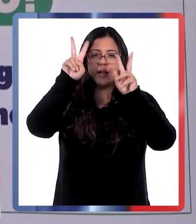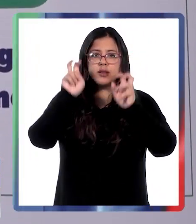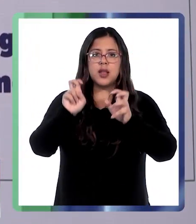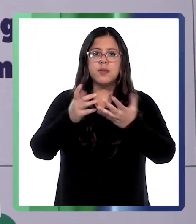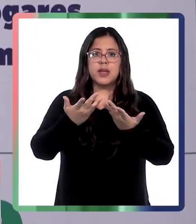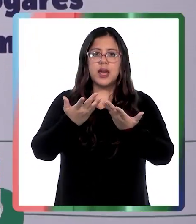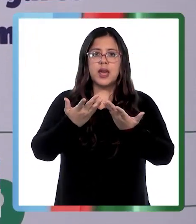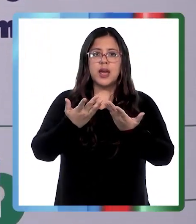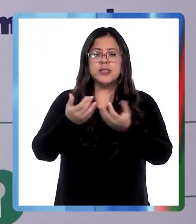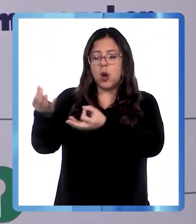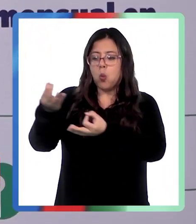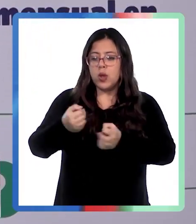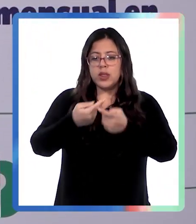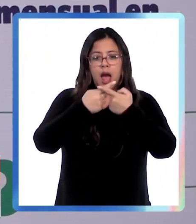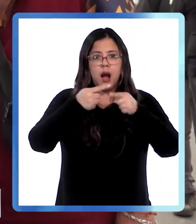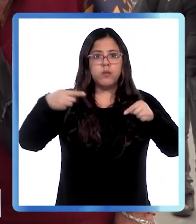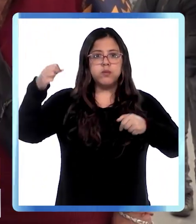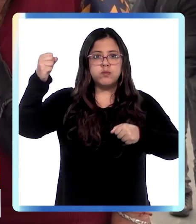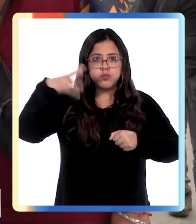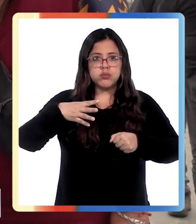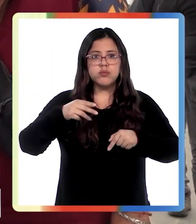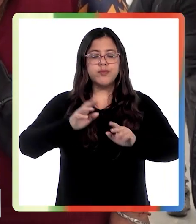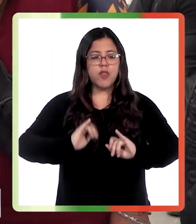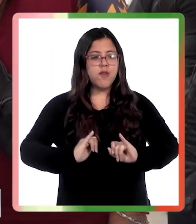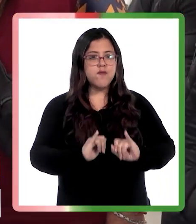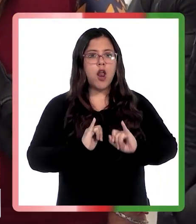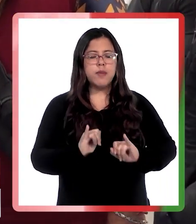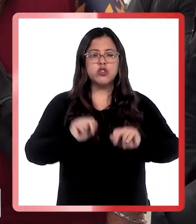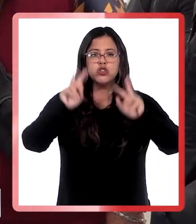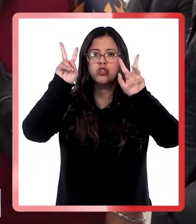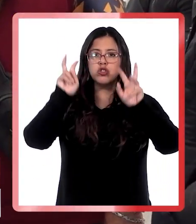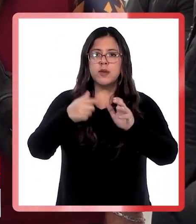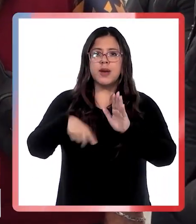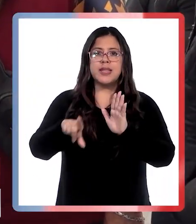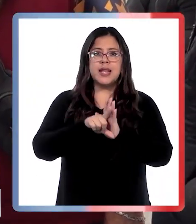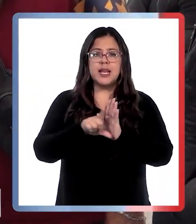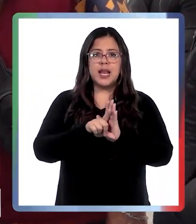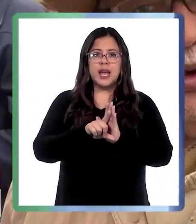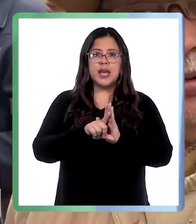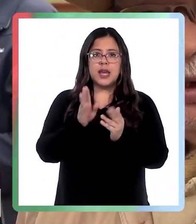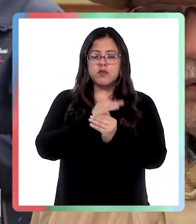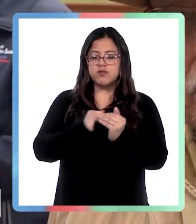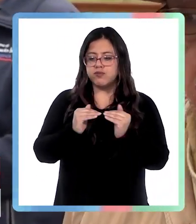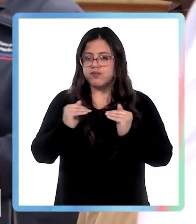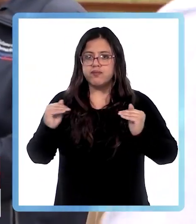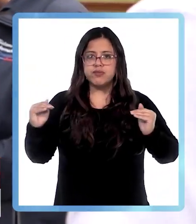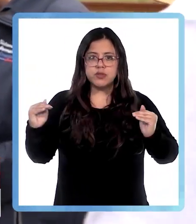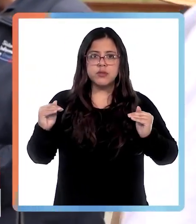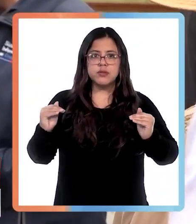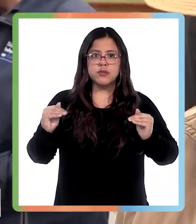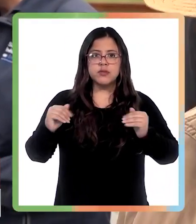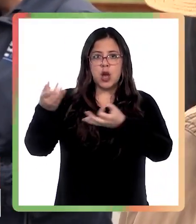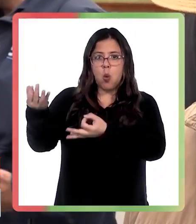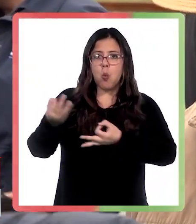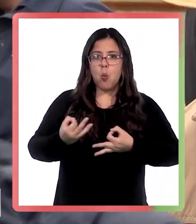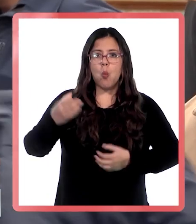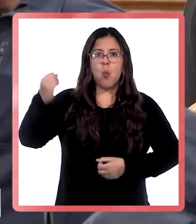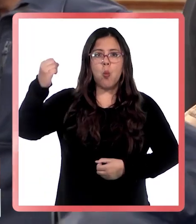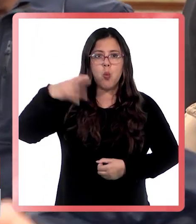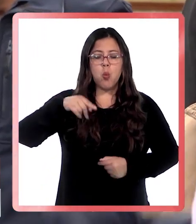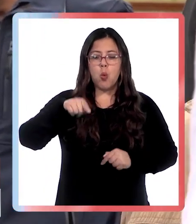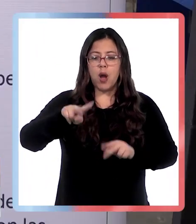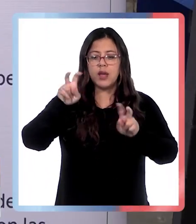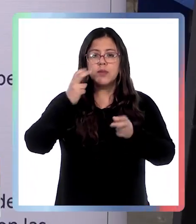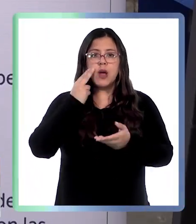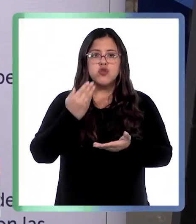las tarifas eléctricas formularon las autoridades regionales en el marco de la ley de estabilización de tarifas eléctricas